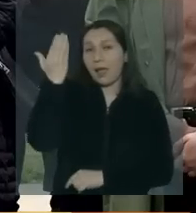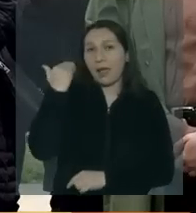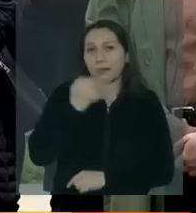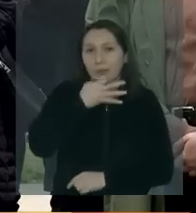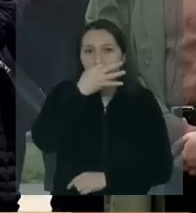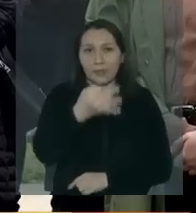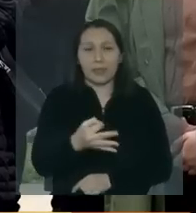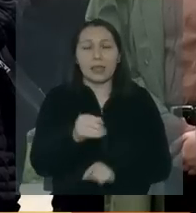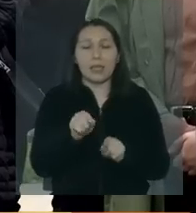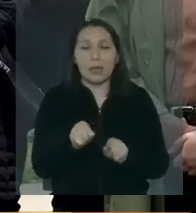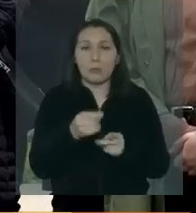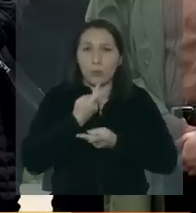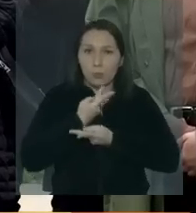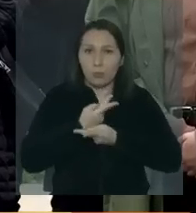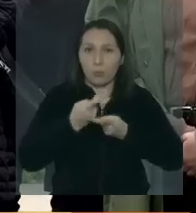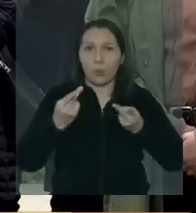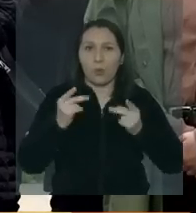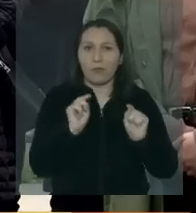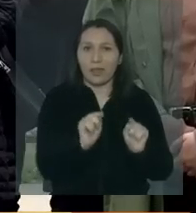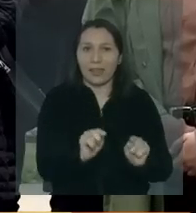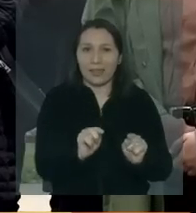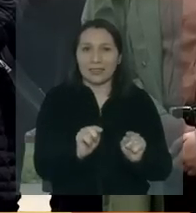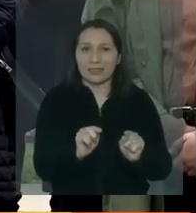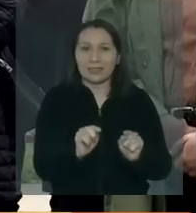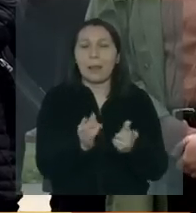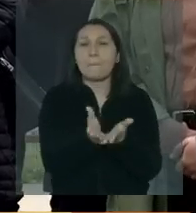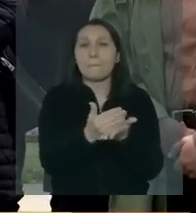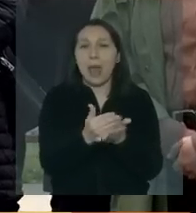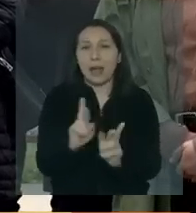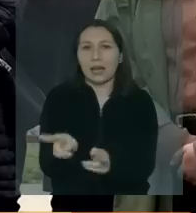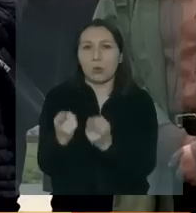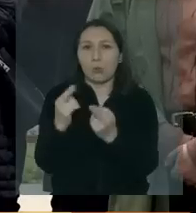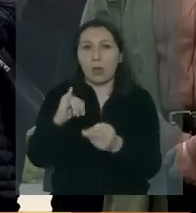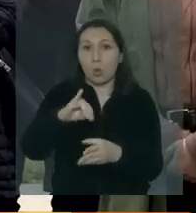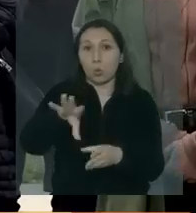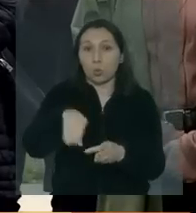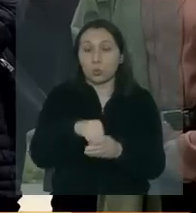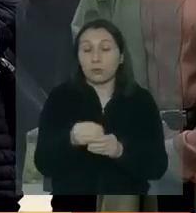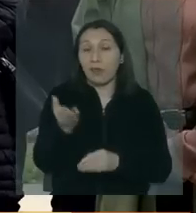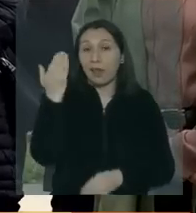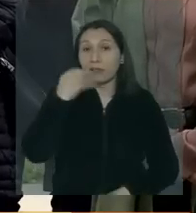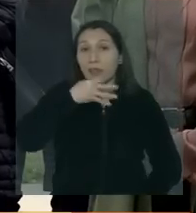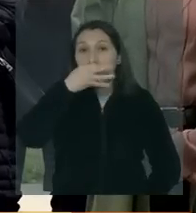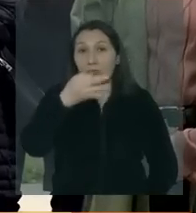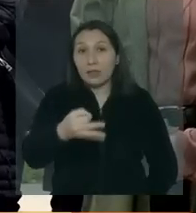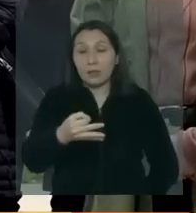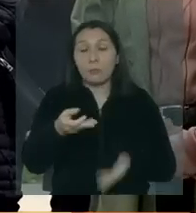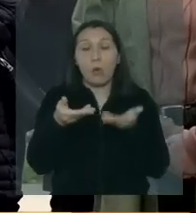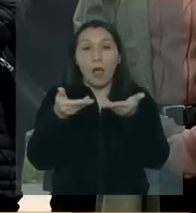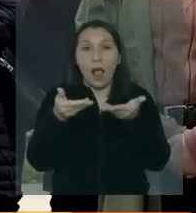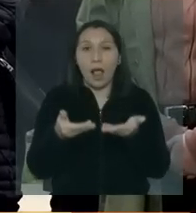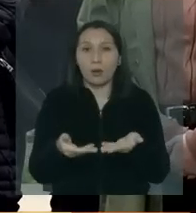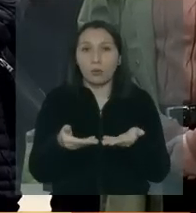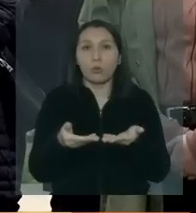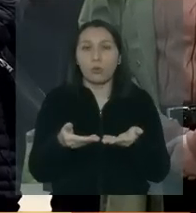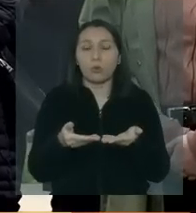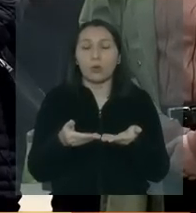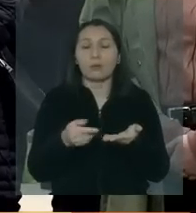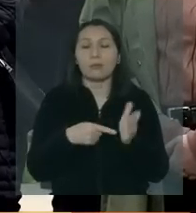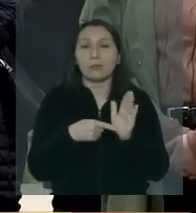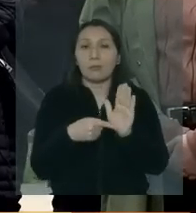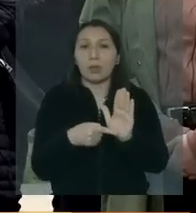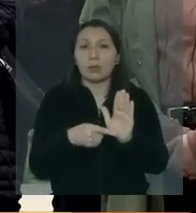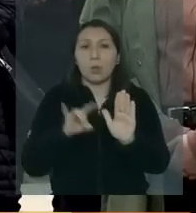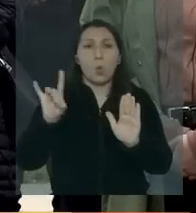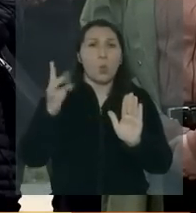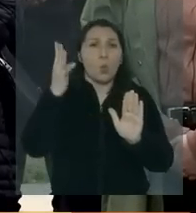se lanzó ese plan de recuperación inclusiva. Dijimos, lo que está aquí planteado